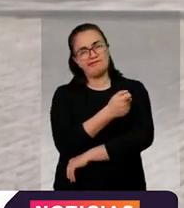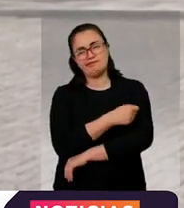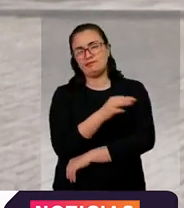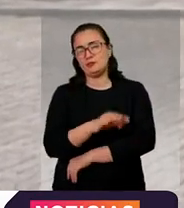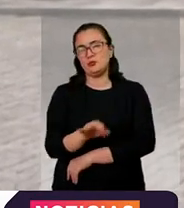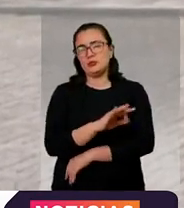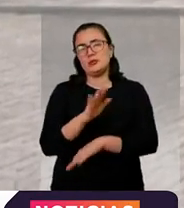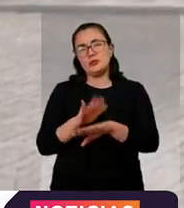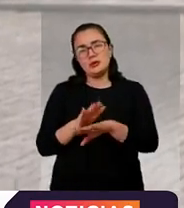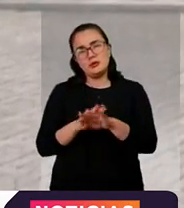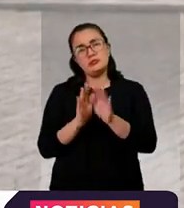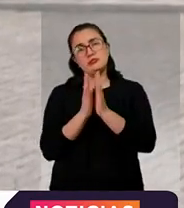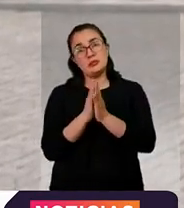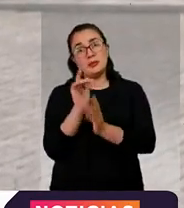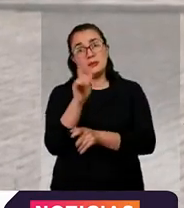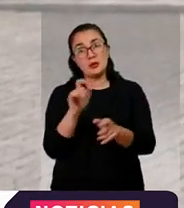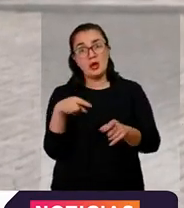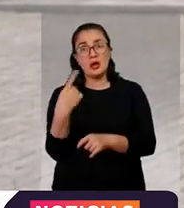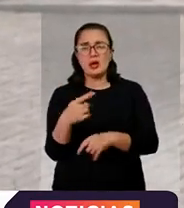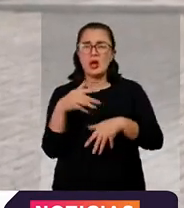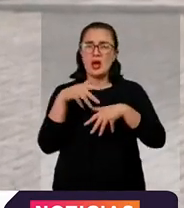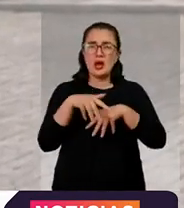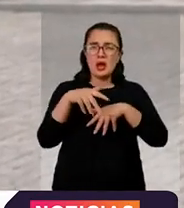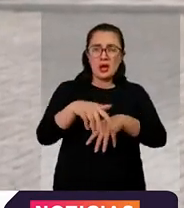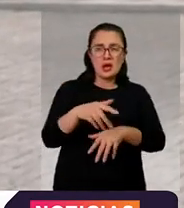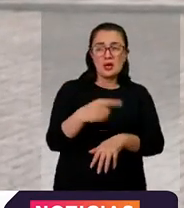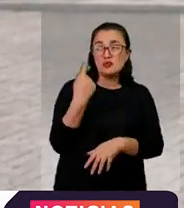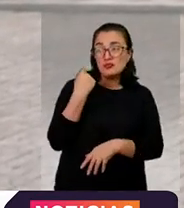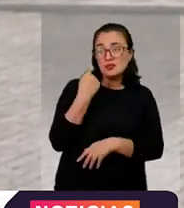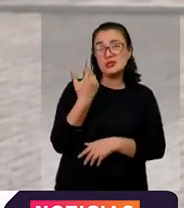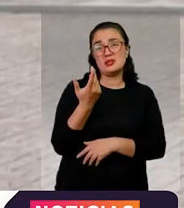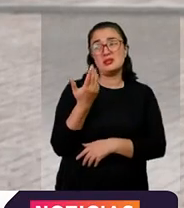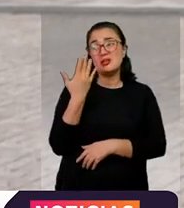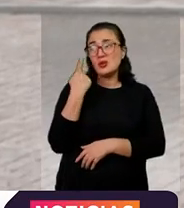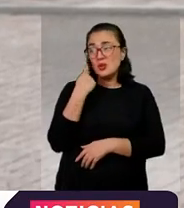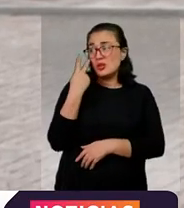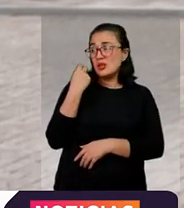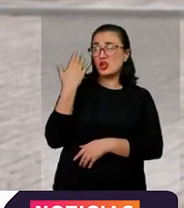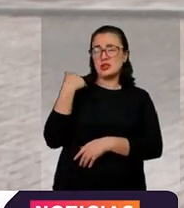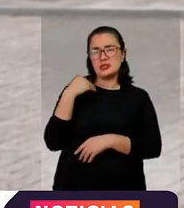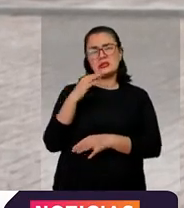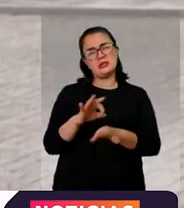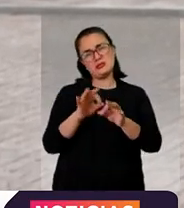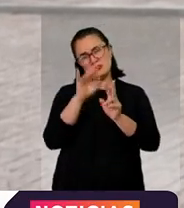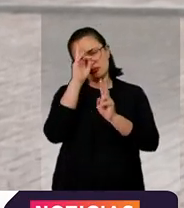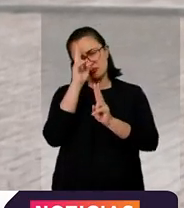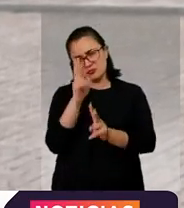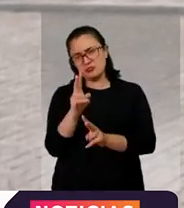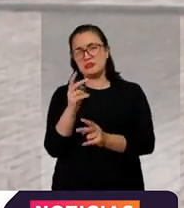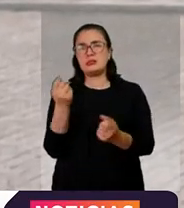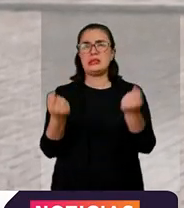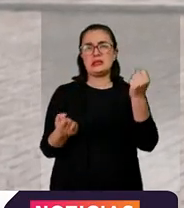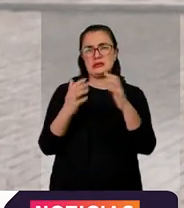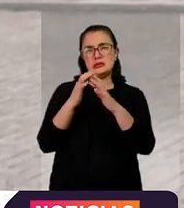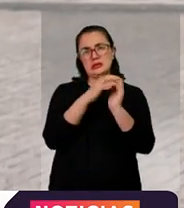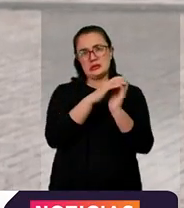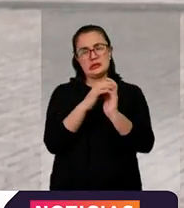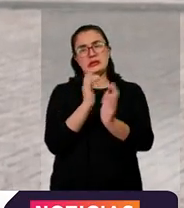se están manifestando o que se manifestaron en días anteriores respeto por los medios de transporte. Y es que se ha reducido hasta en un